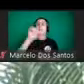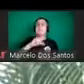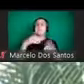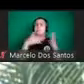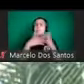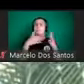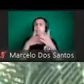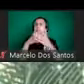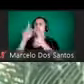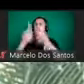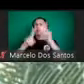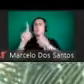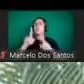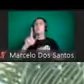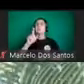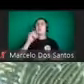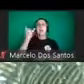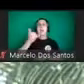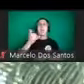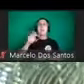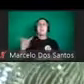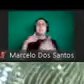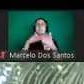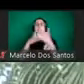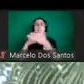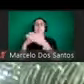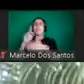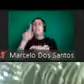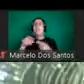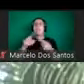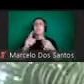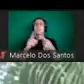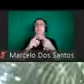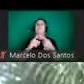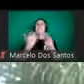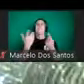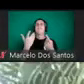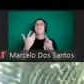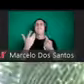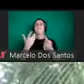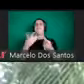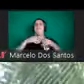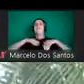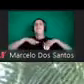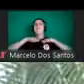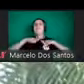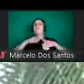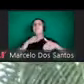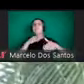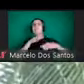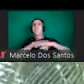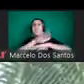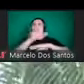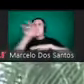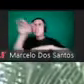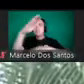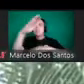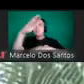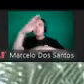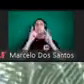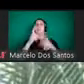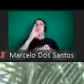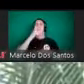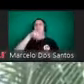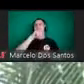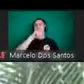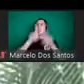puedan fortalecer. Hablamos acá de barreras físicas, que son las más fáciles de identificar, actitudinales, que son las más